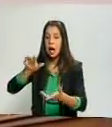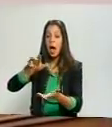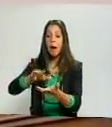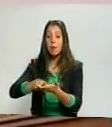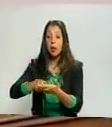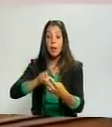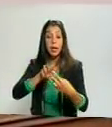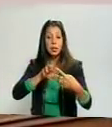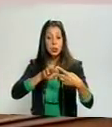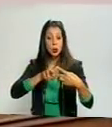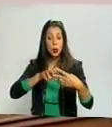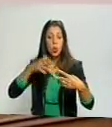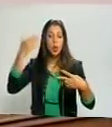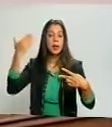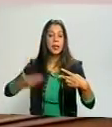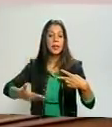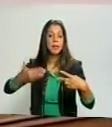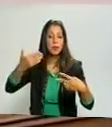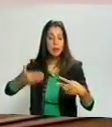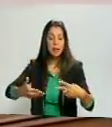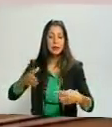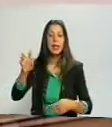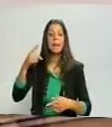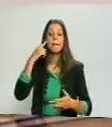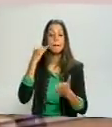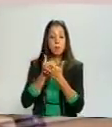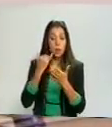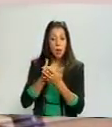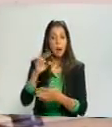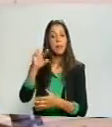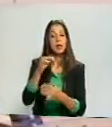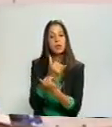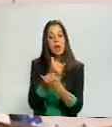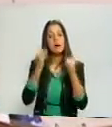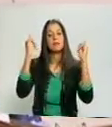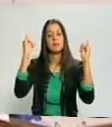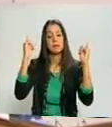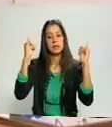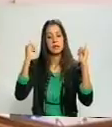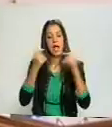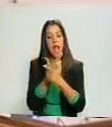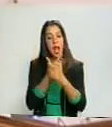un acto de soberanía. Este es un ejercicio de soberanía.